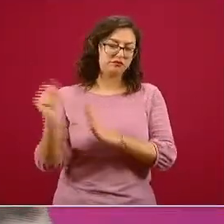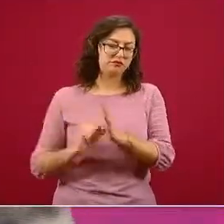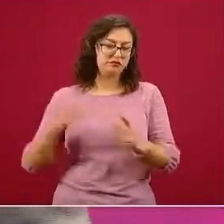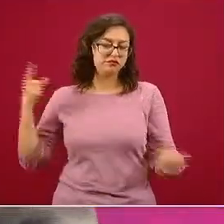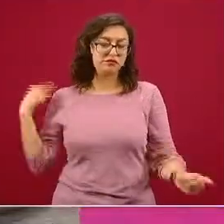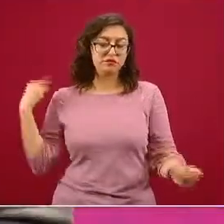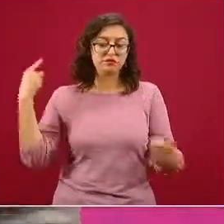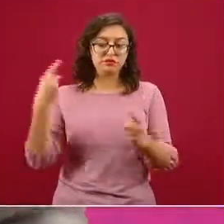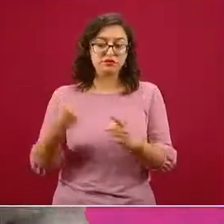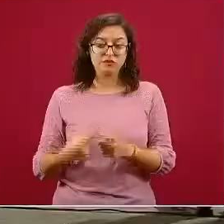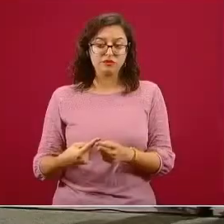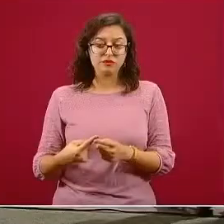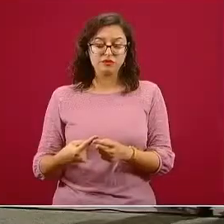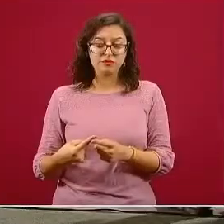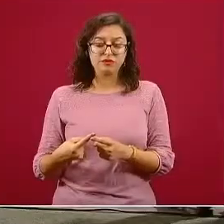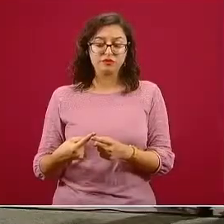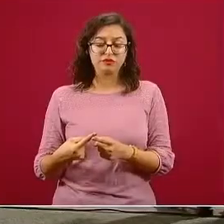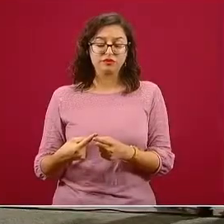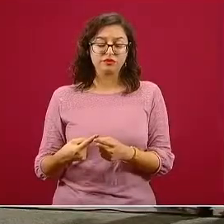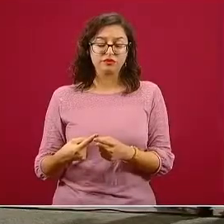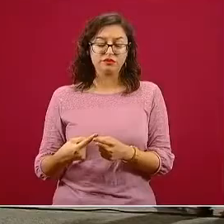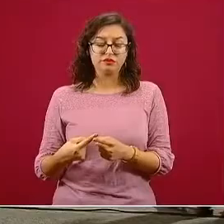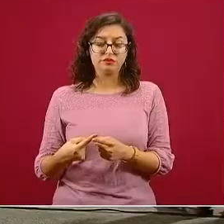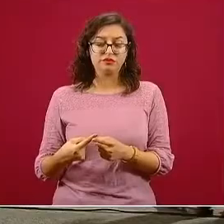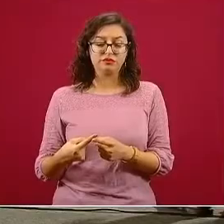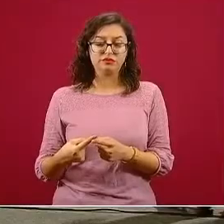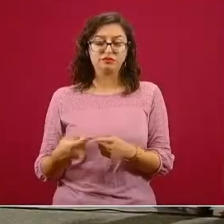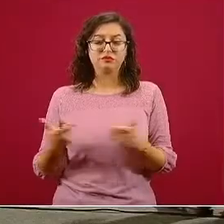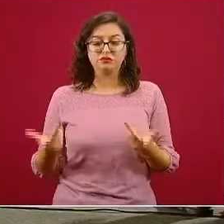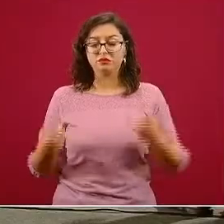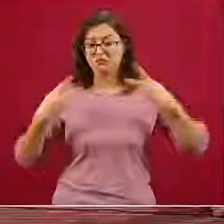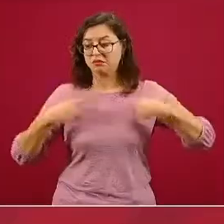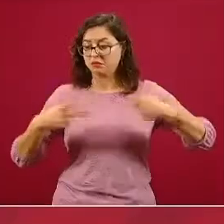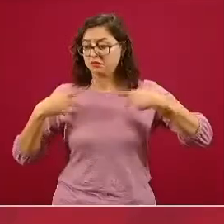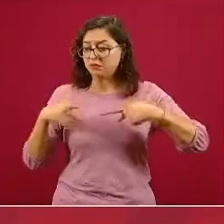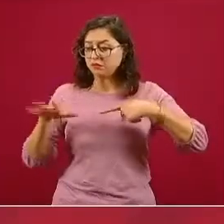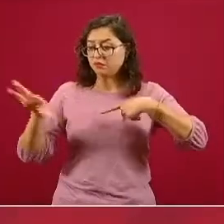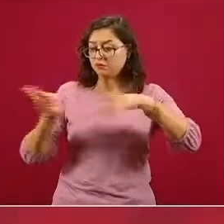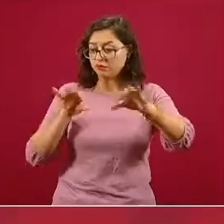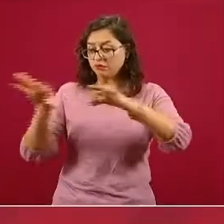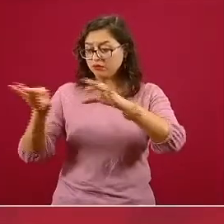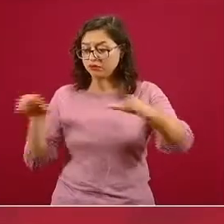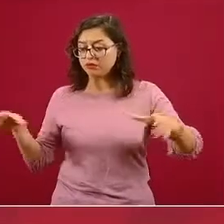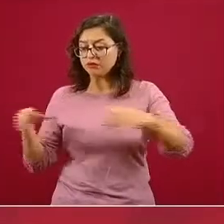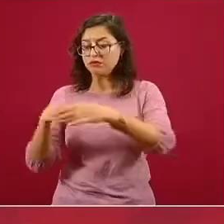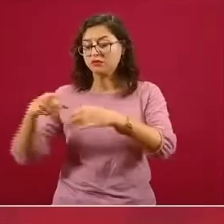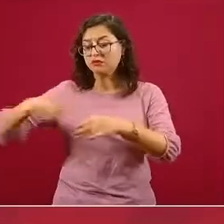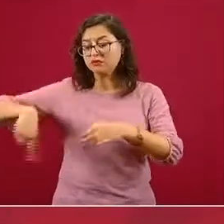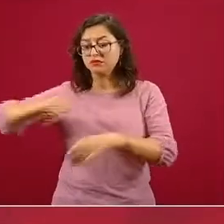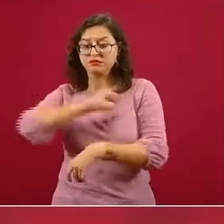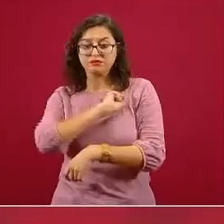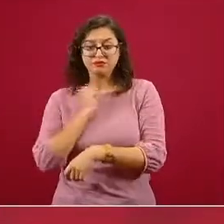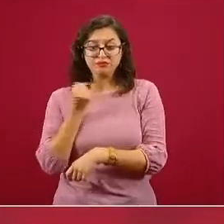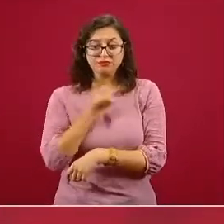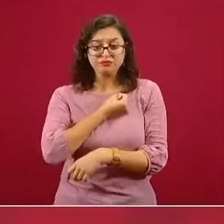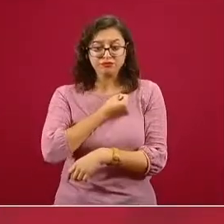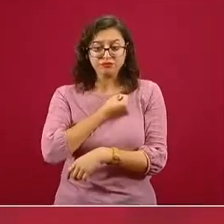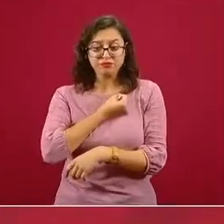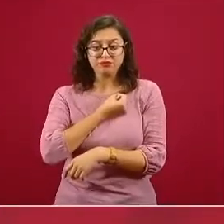meses, se allegó de una serie de personas especialistas en la materia de salud,